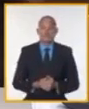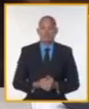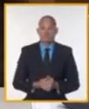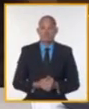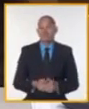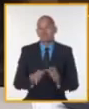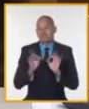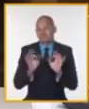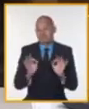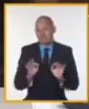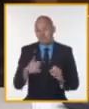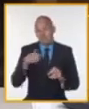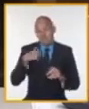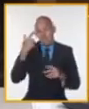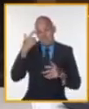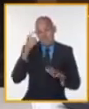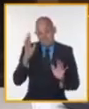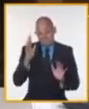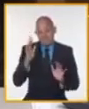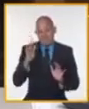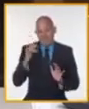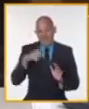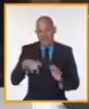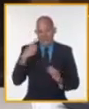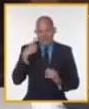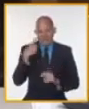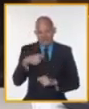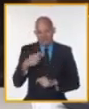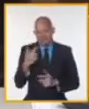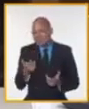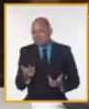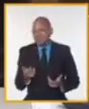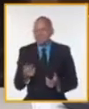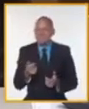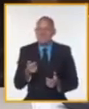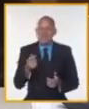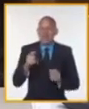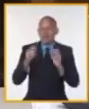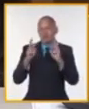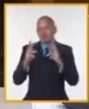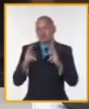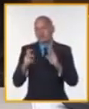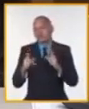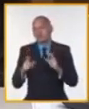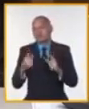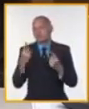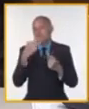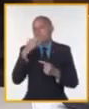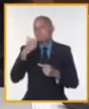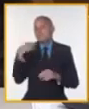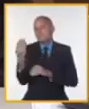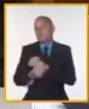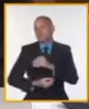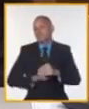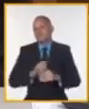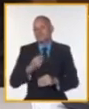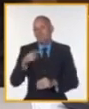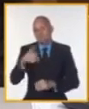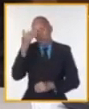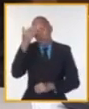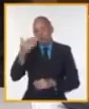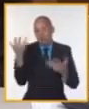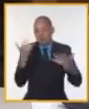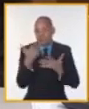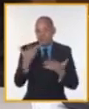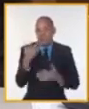tener como resultado del sistema de salud y de las bondades de la propia revolución en materia de